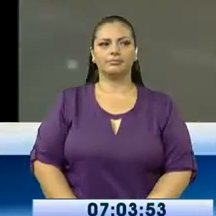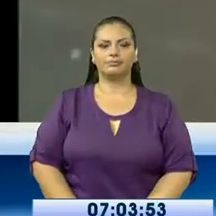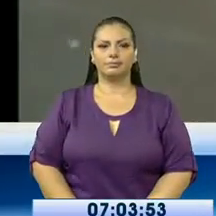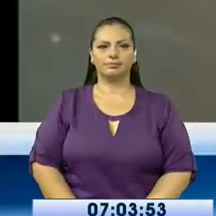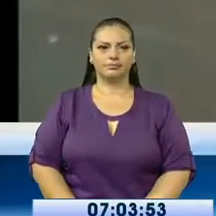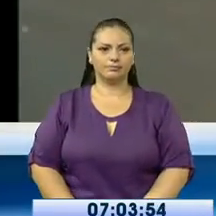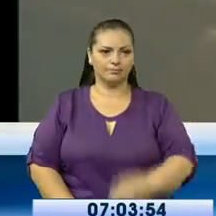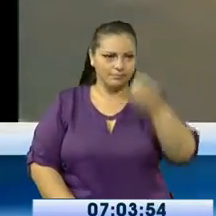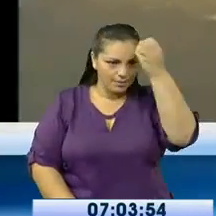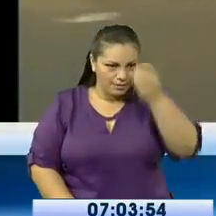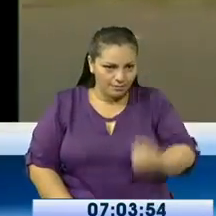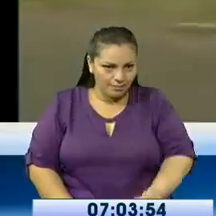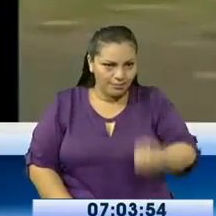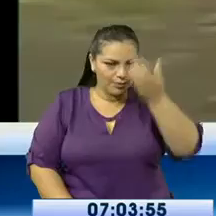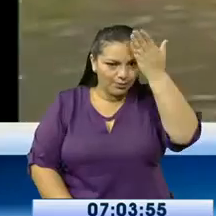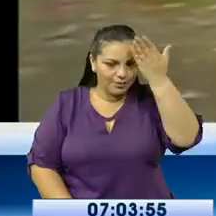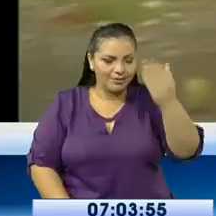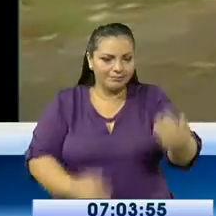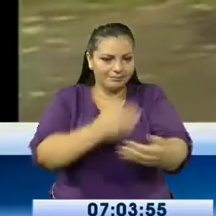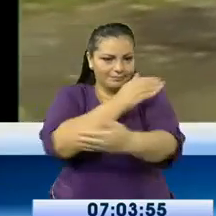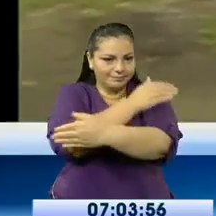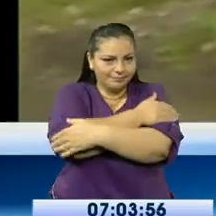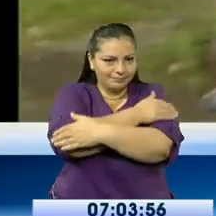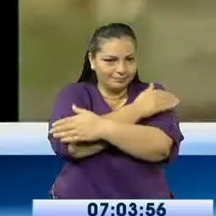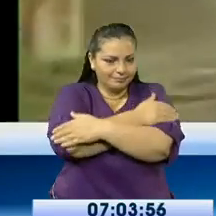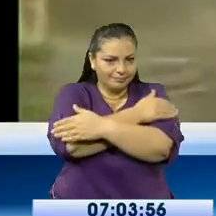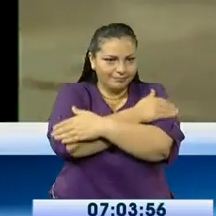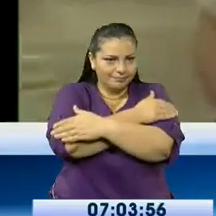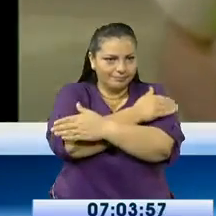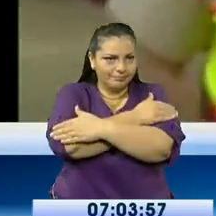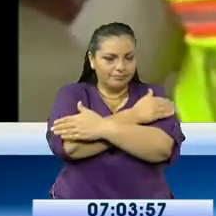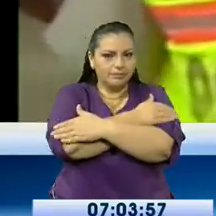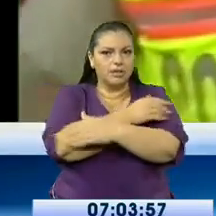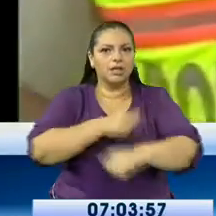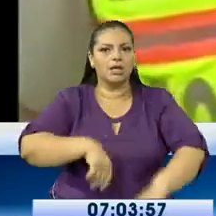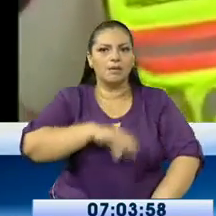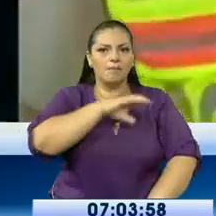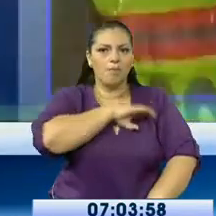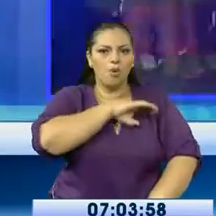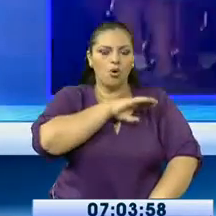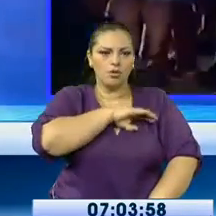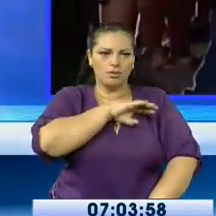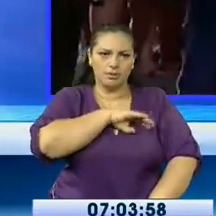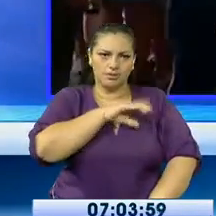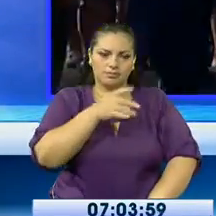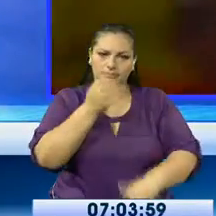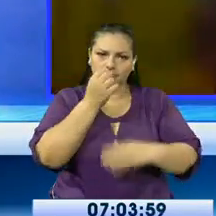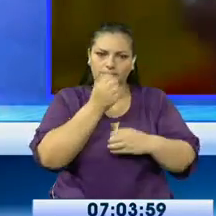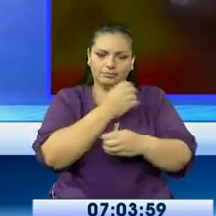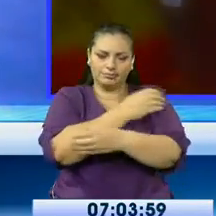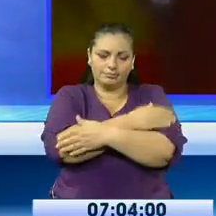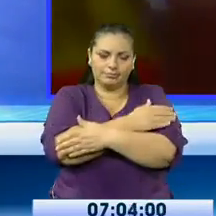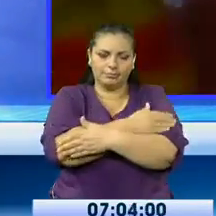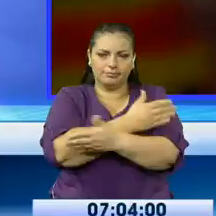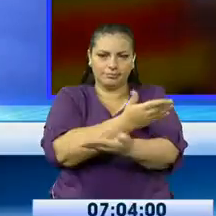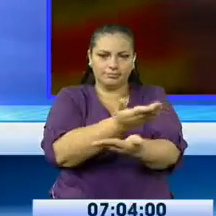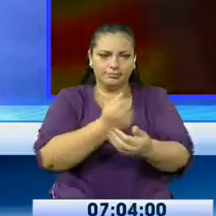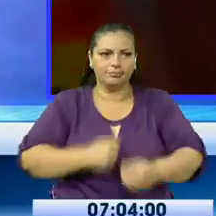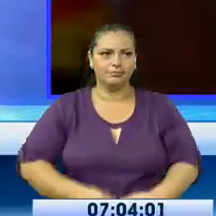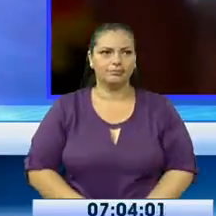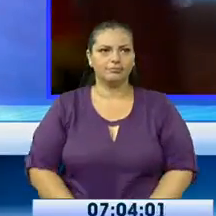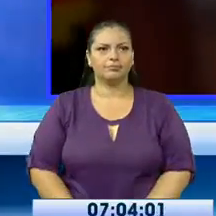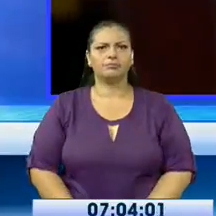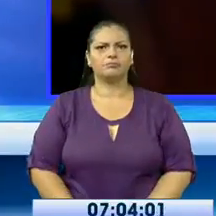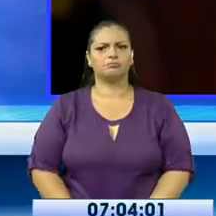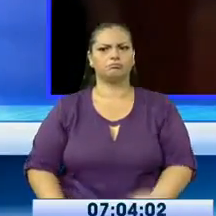Buenos días. Ante todo, un saludo cordial por parte de quienes conformamos la institución del orden, la Policía Nacional, siempre prestos